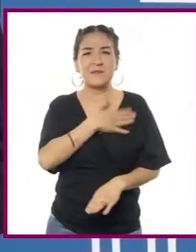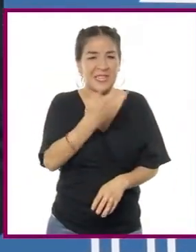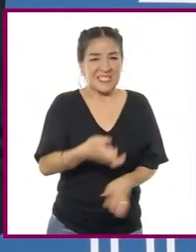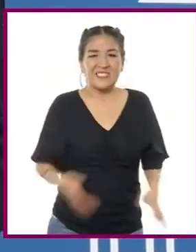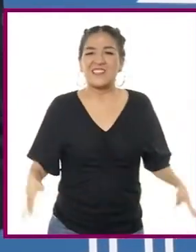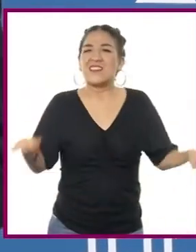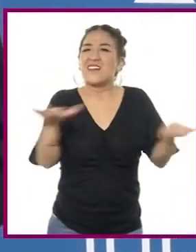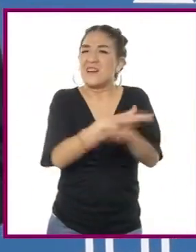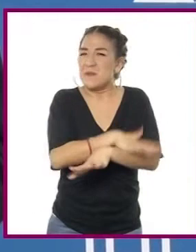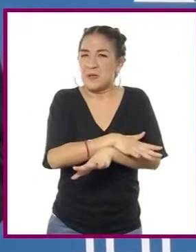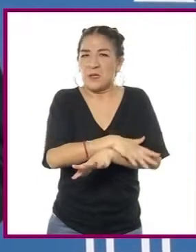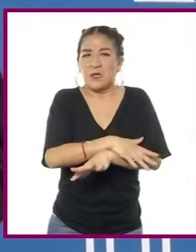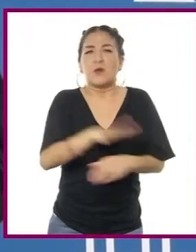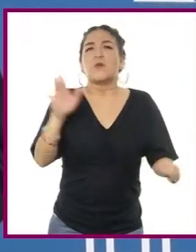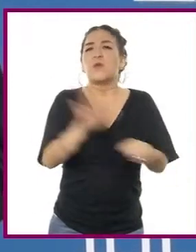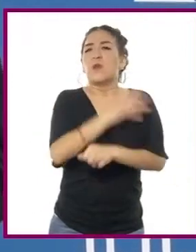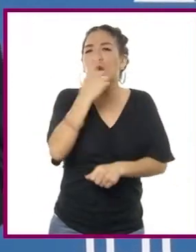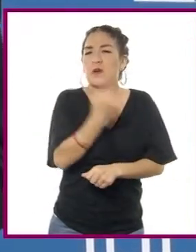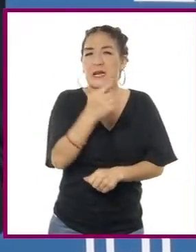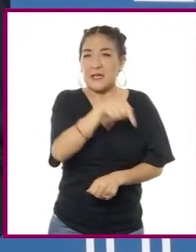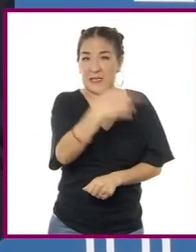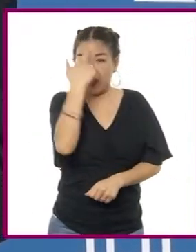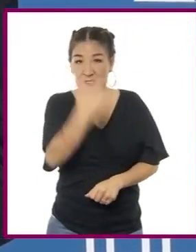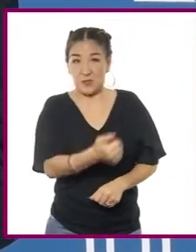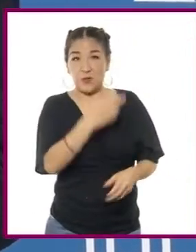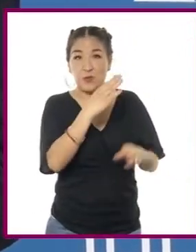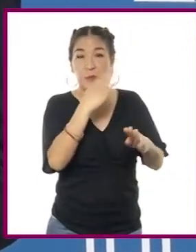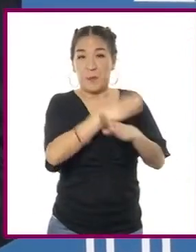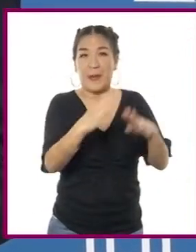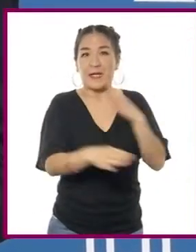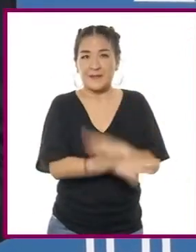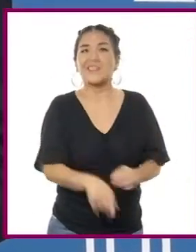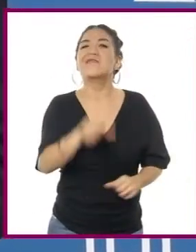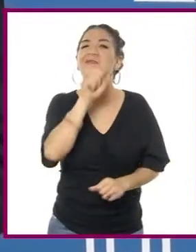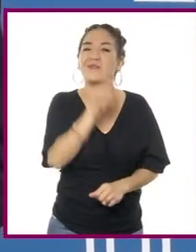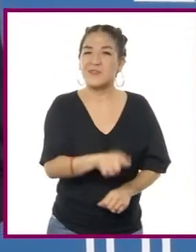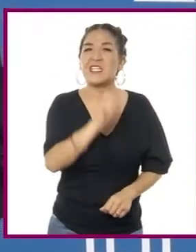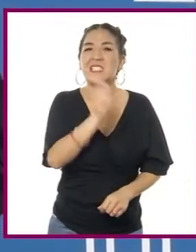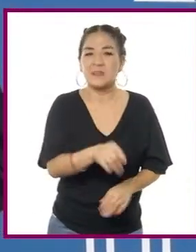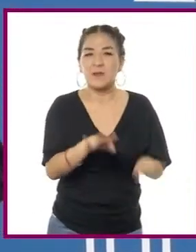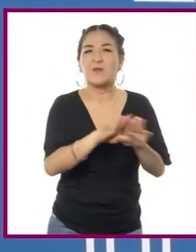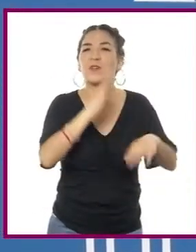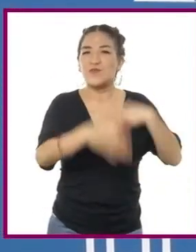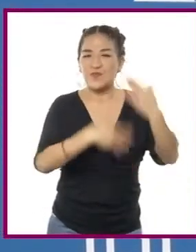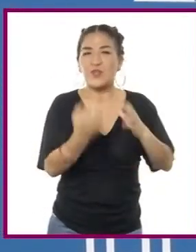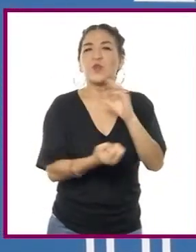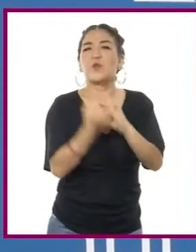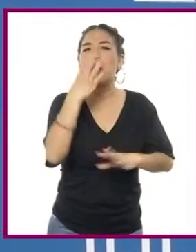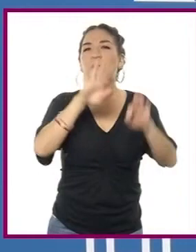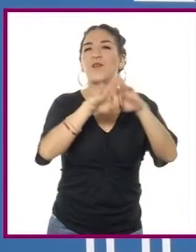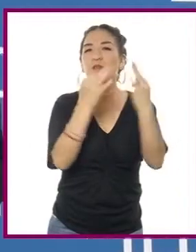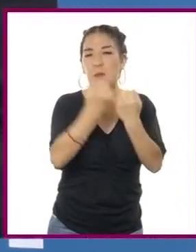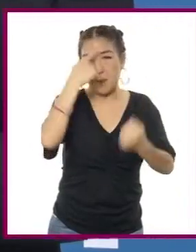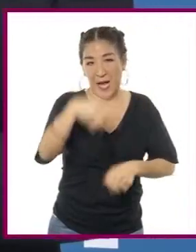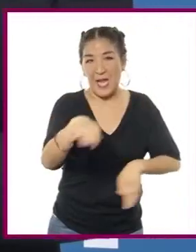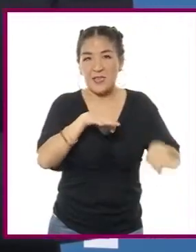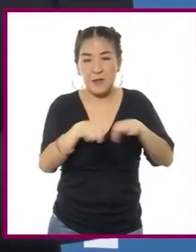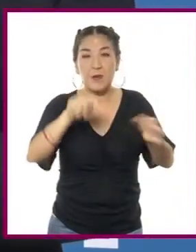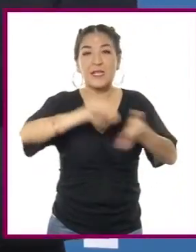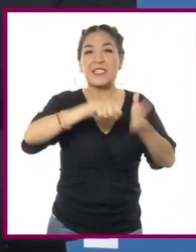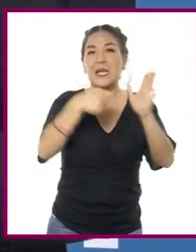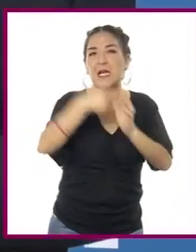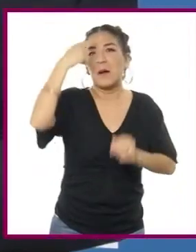transformación, no solo por la introducción de estos productos, sino también por el desarrollo de nuevas formas de trabajo y técnicas